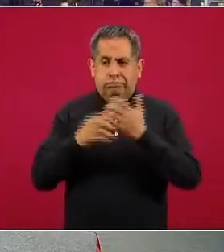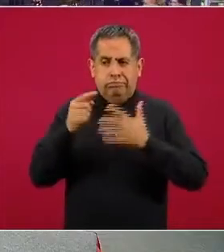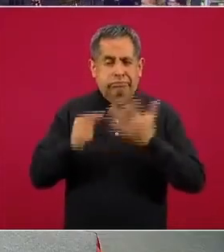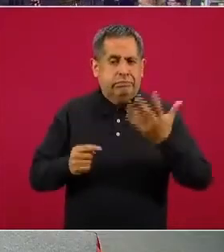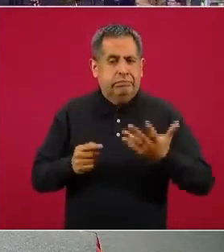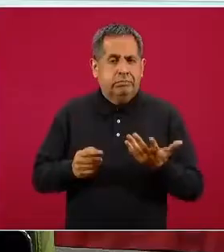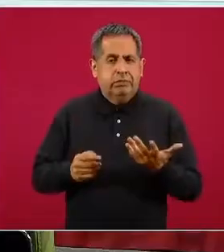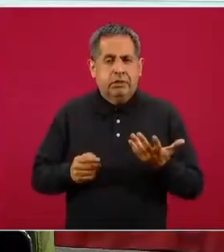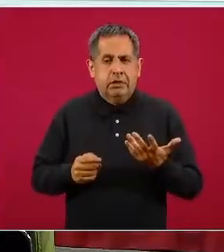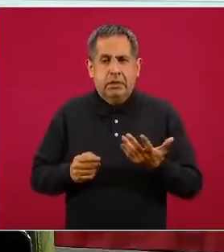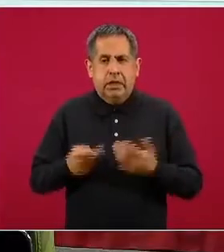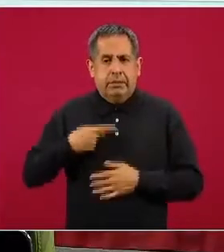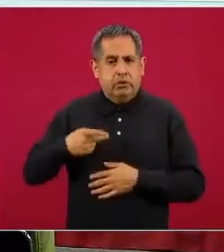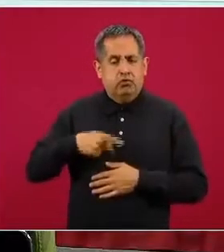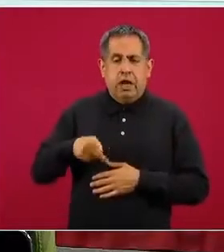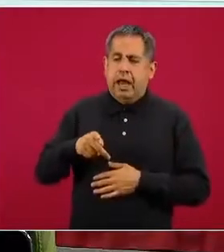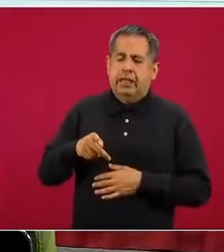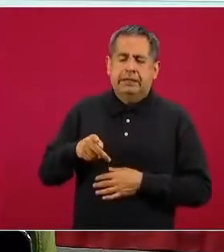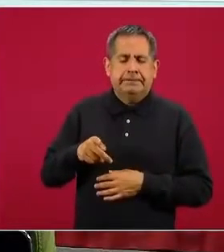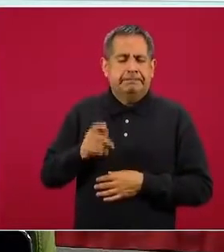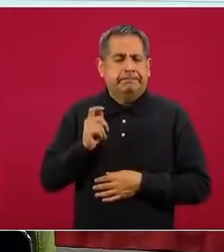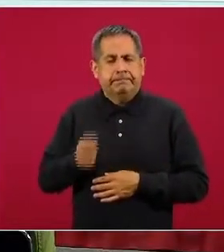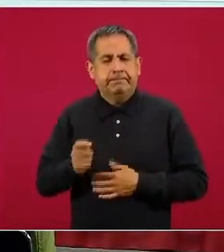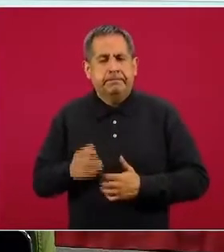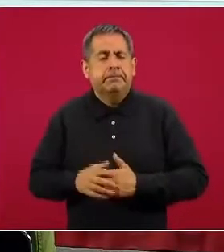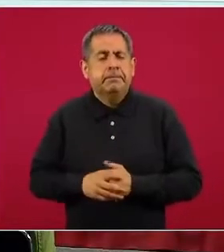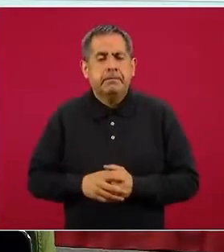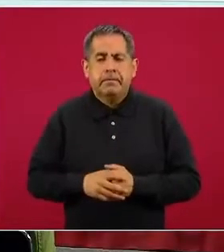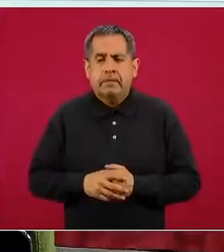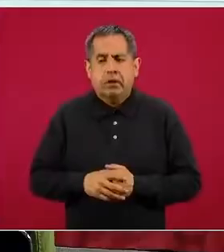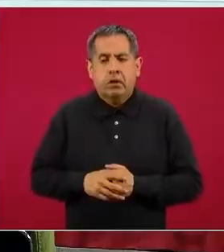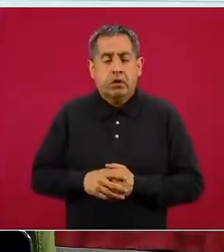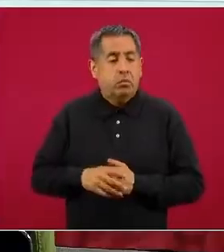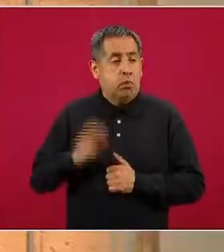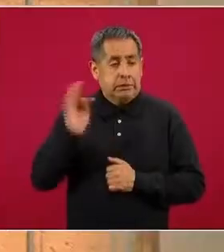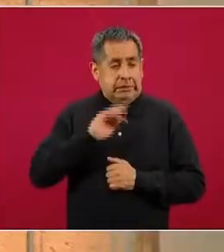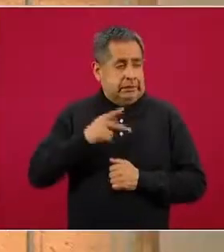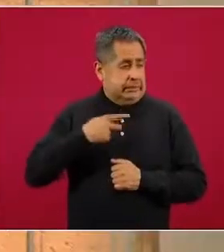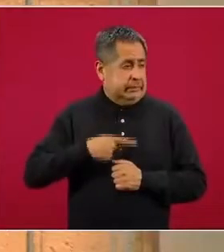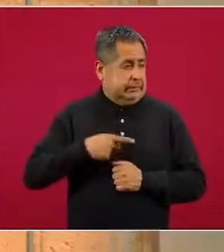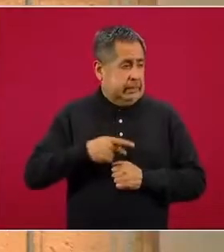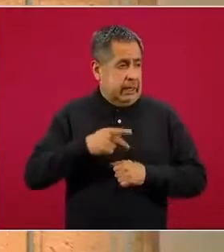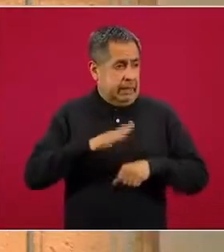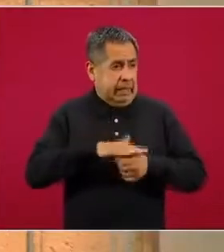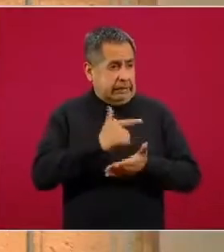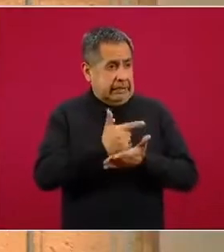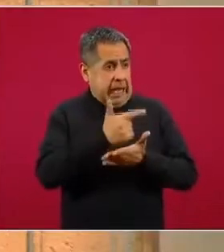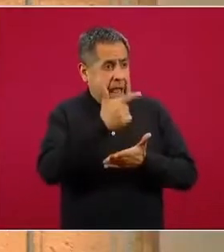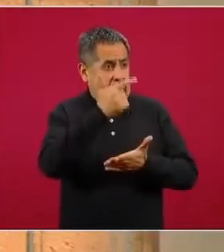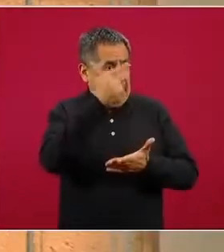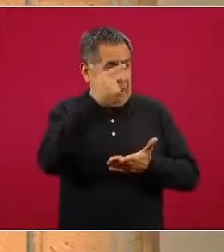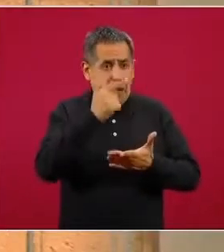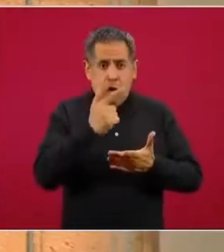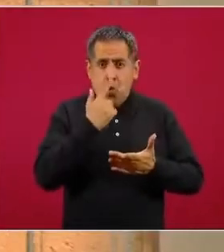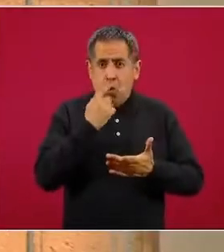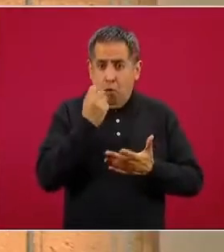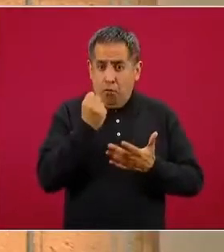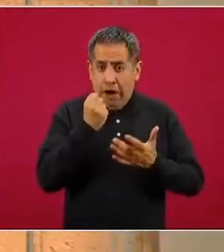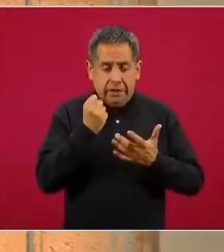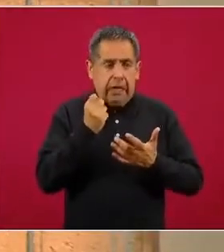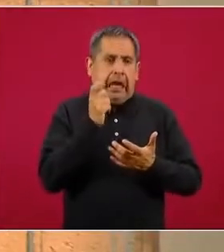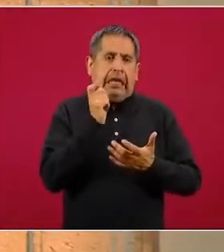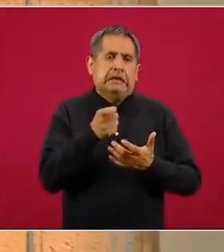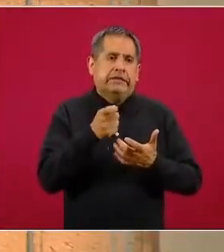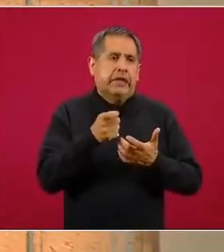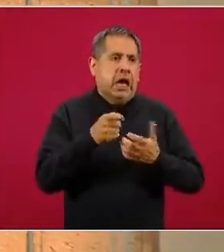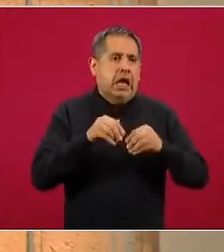una persona sana. Mientras más alto sea el nivel de riesgo, máximo o alto, lógicamente hay